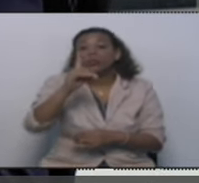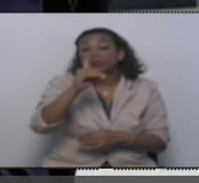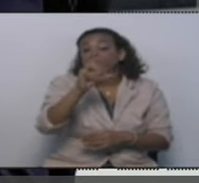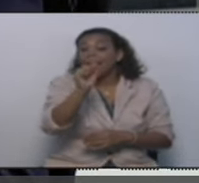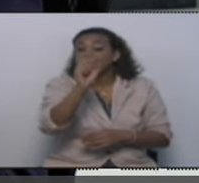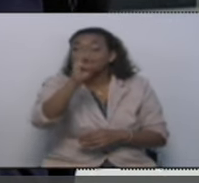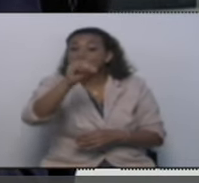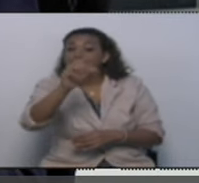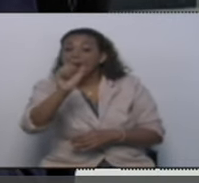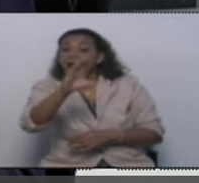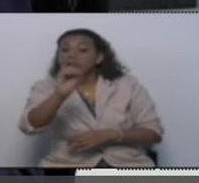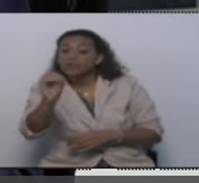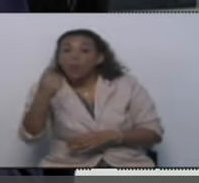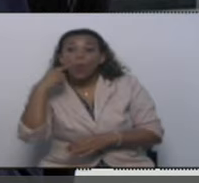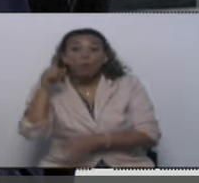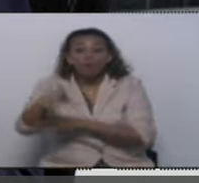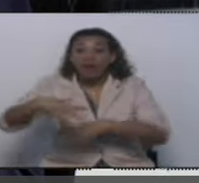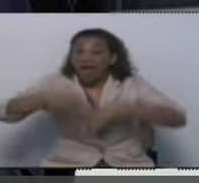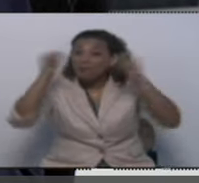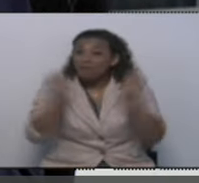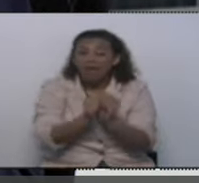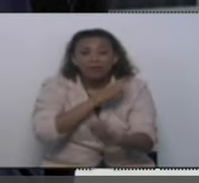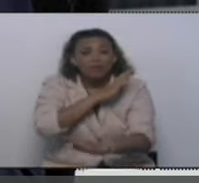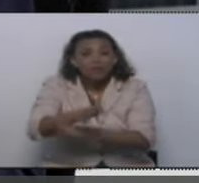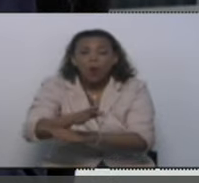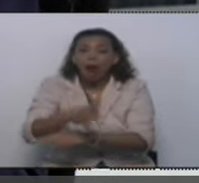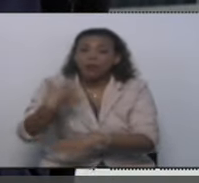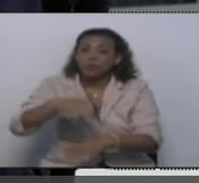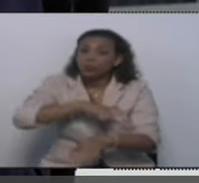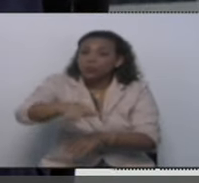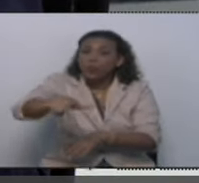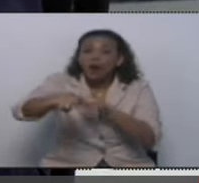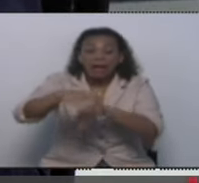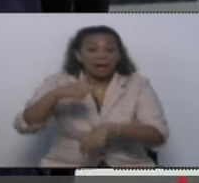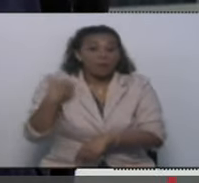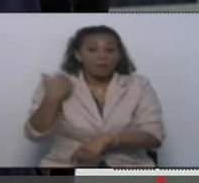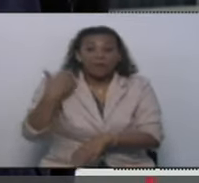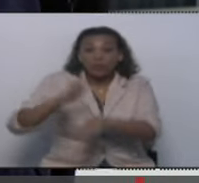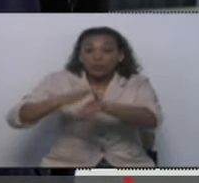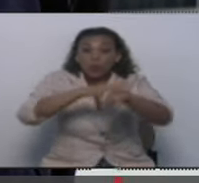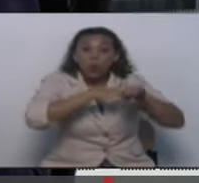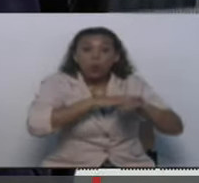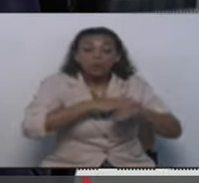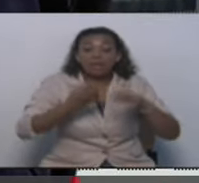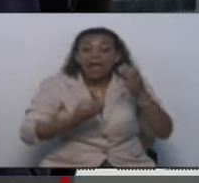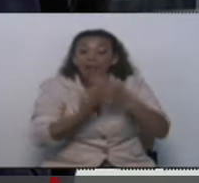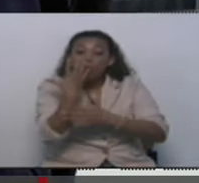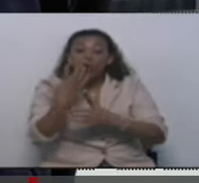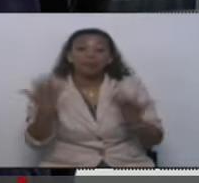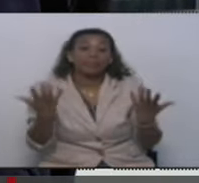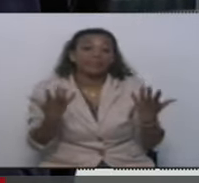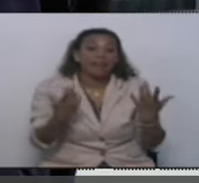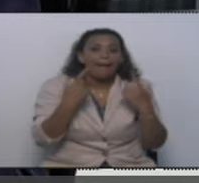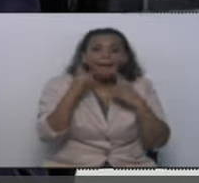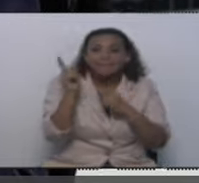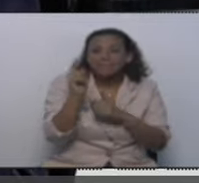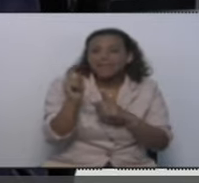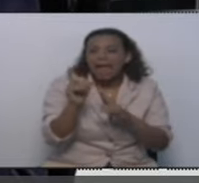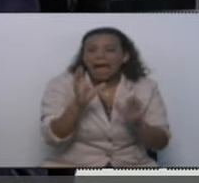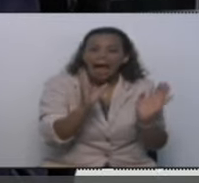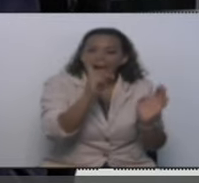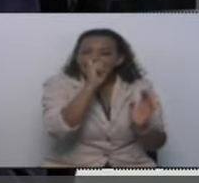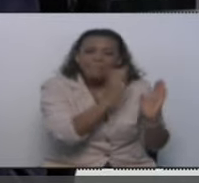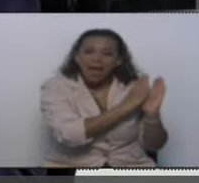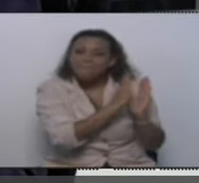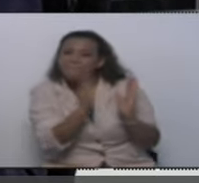aquí. Y le metieron una guerra, en este caso, aprovechando la llamada primavera árabe. Después se ha